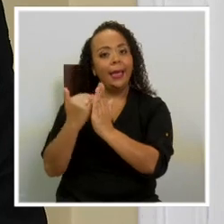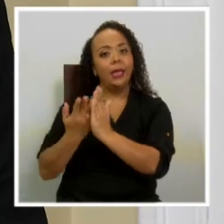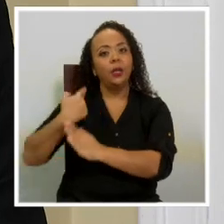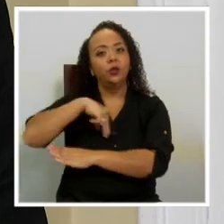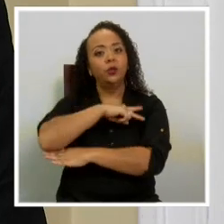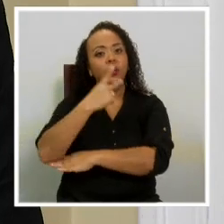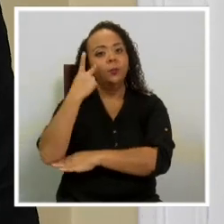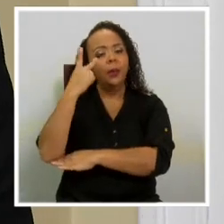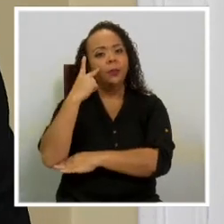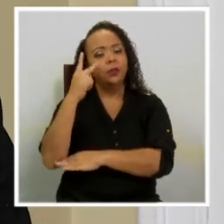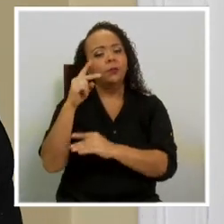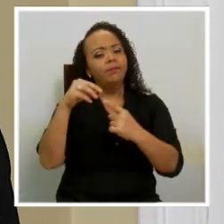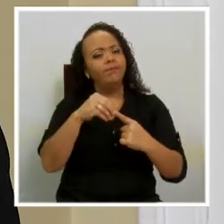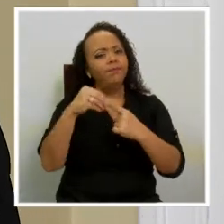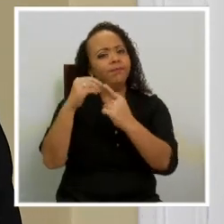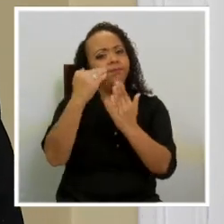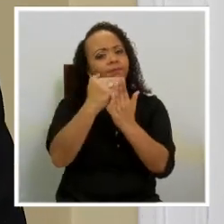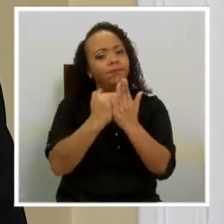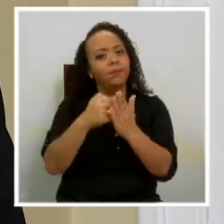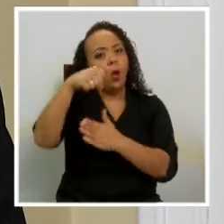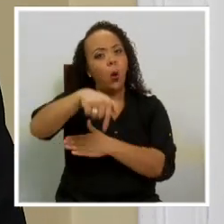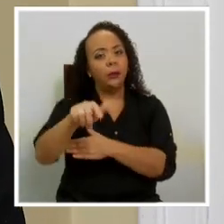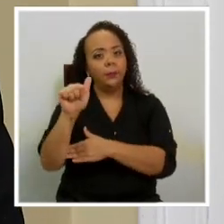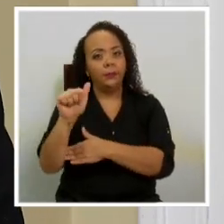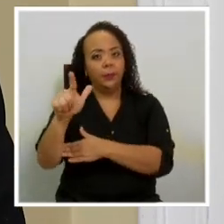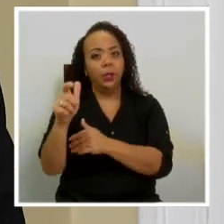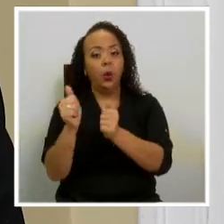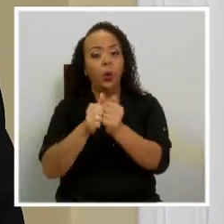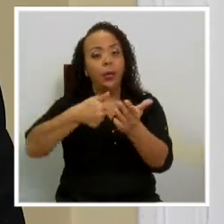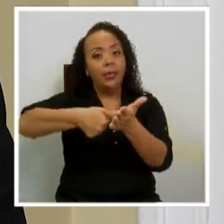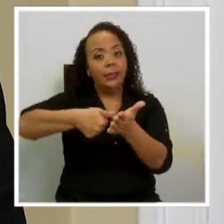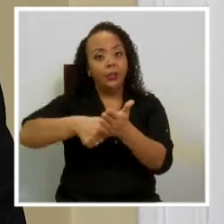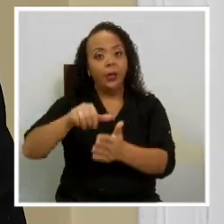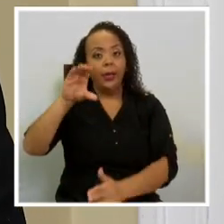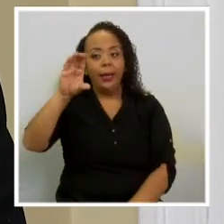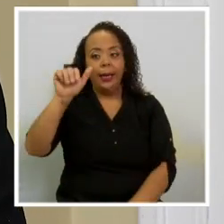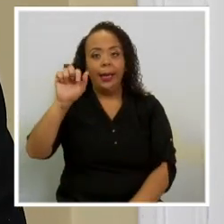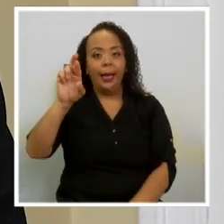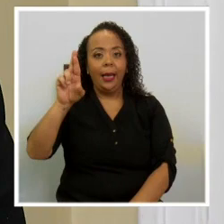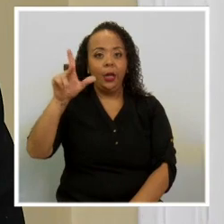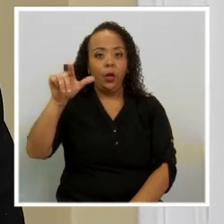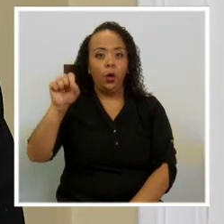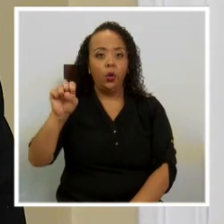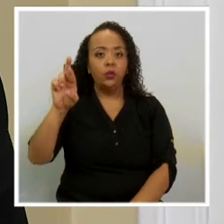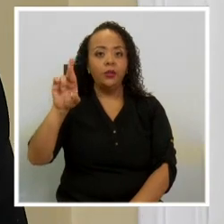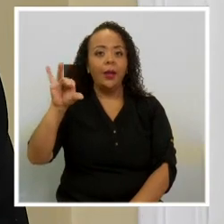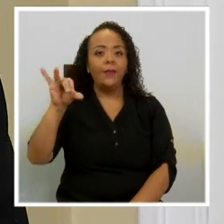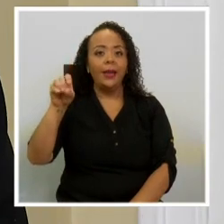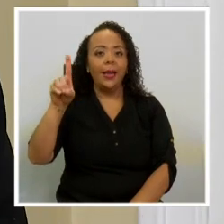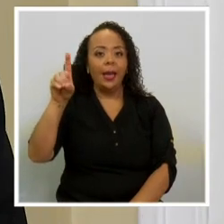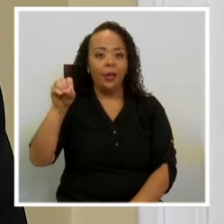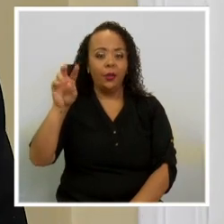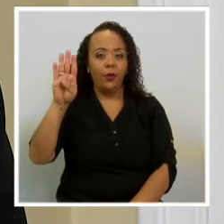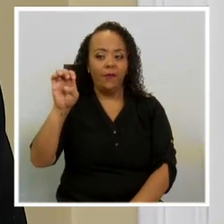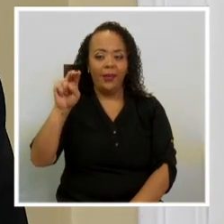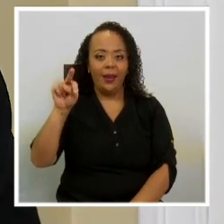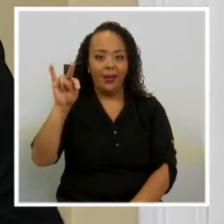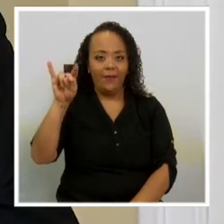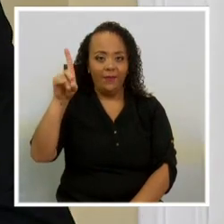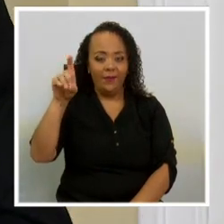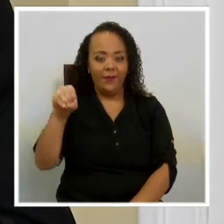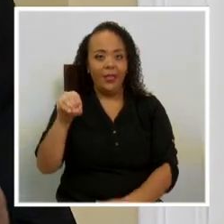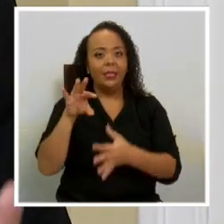que se ha priorizado hoy en la Asamblea Legislativa con la elección de Carlos Ricardo Benavides en torno a